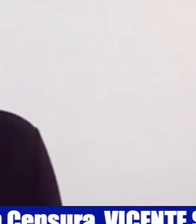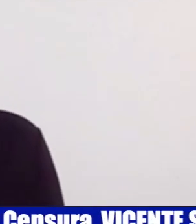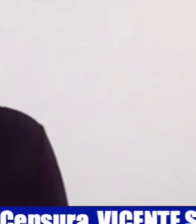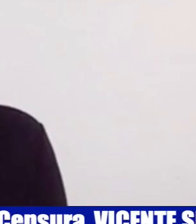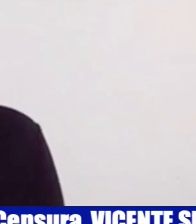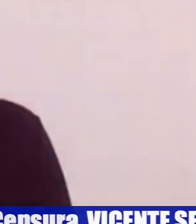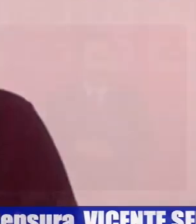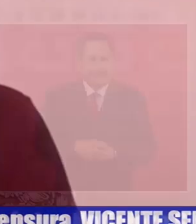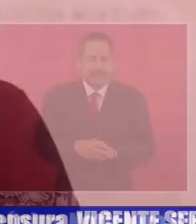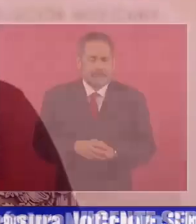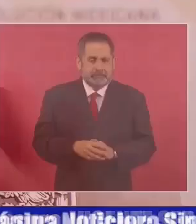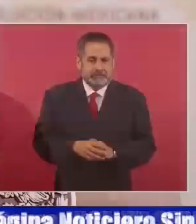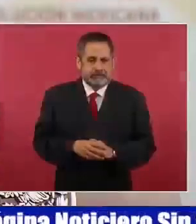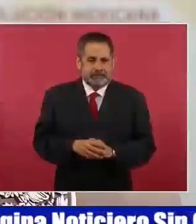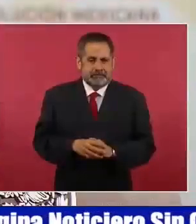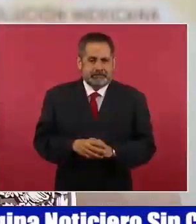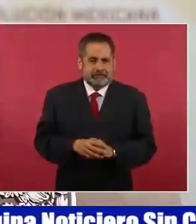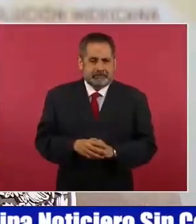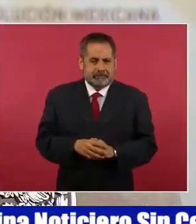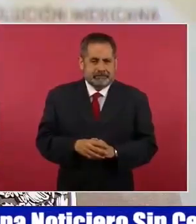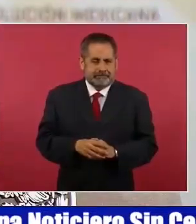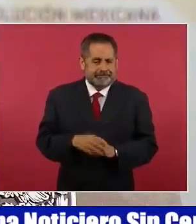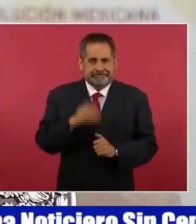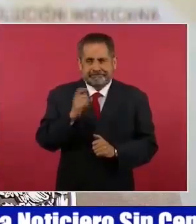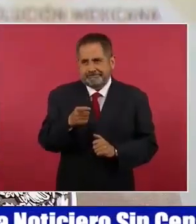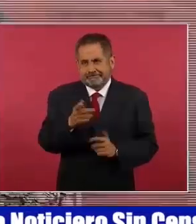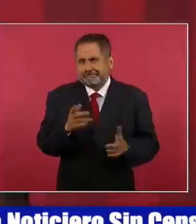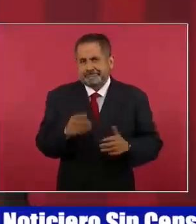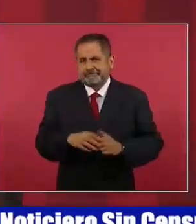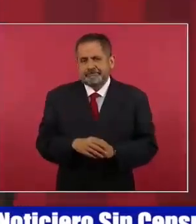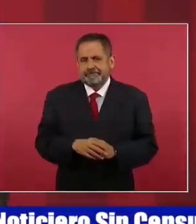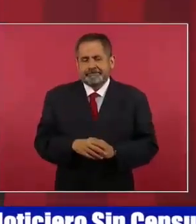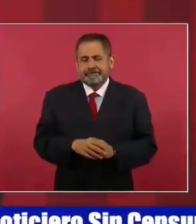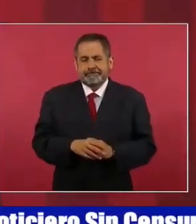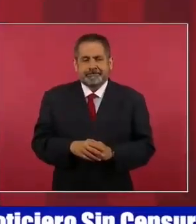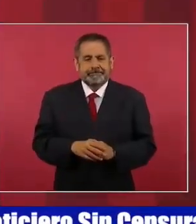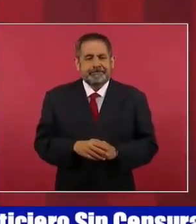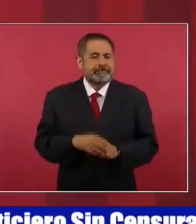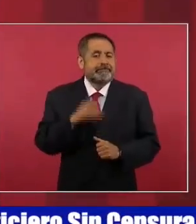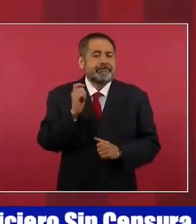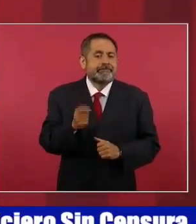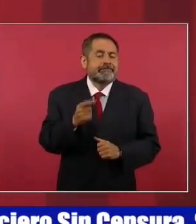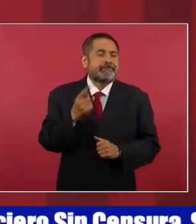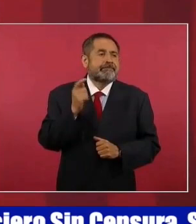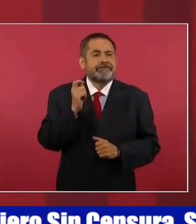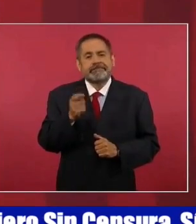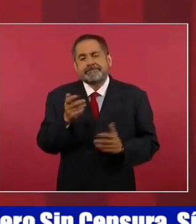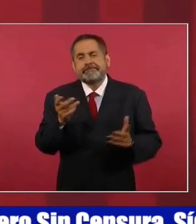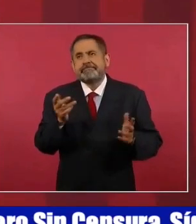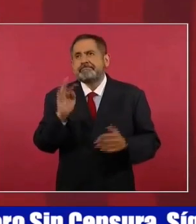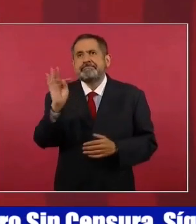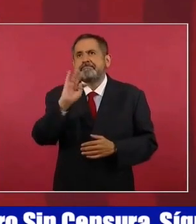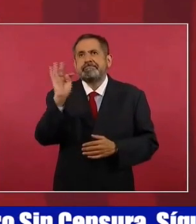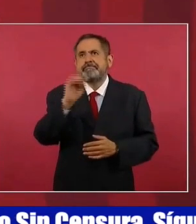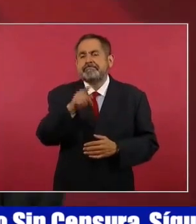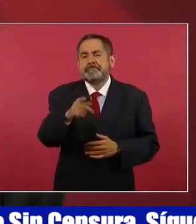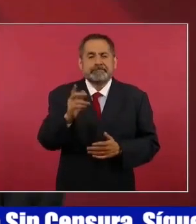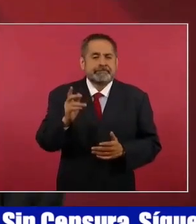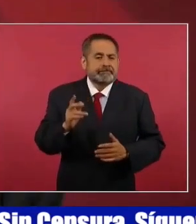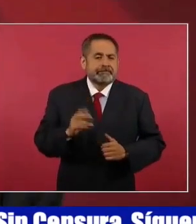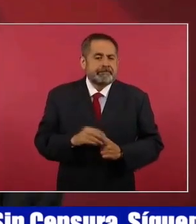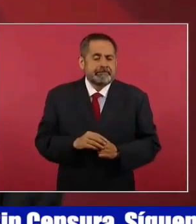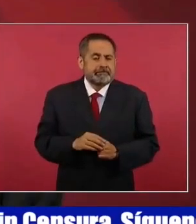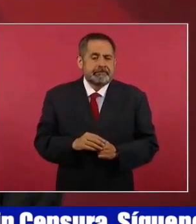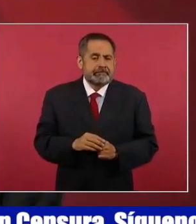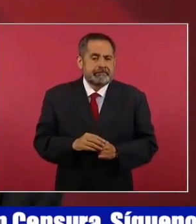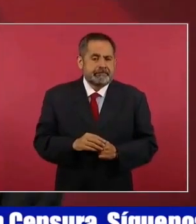sin embargo, su espíritu de transparencia dice, bueno, yo lo voy a hacer público por medio de un texto y creo que eso, y que se entregue, y